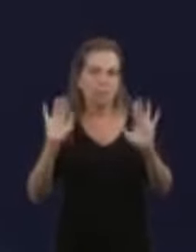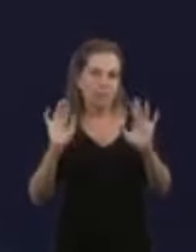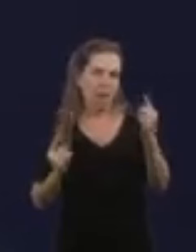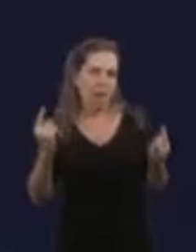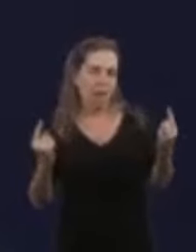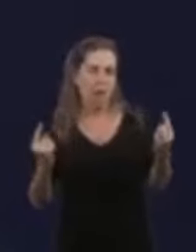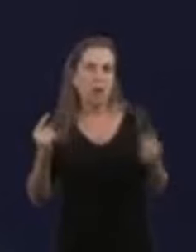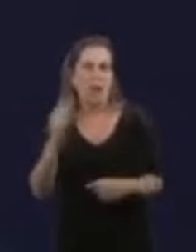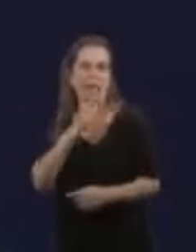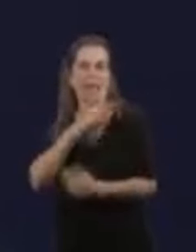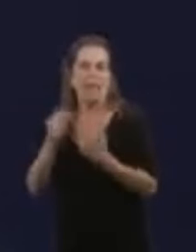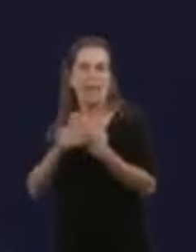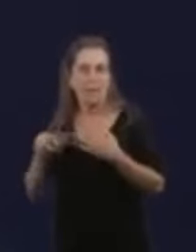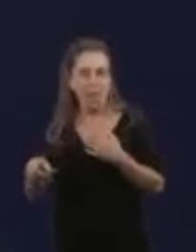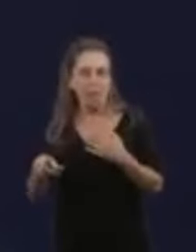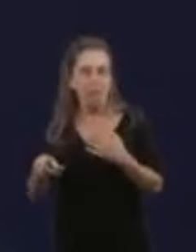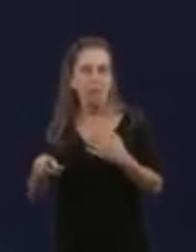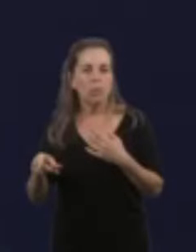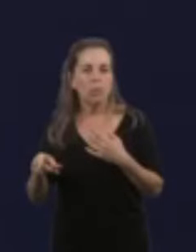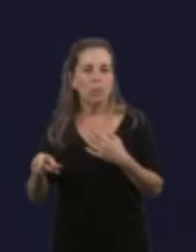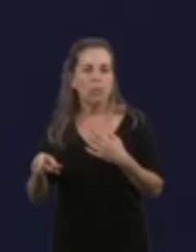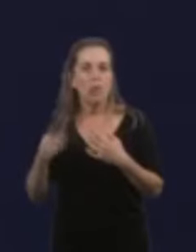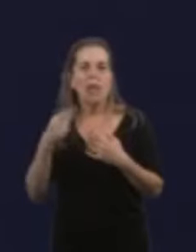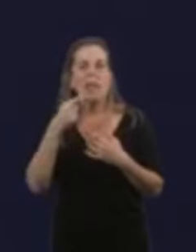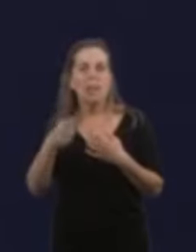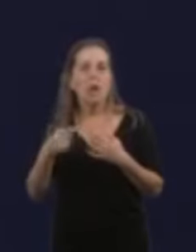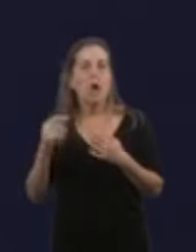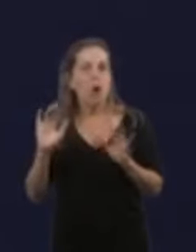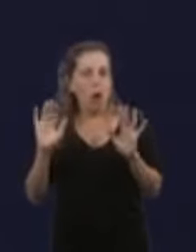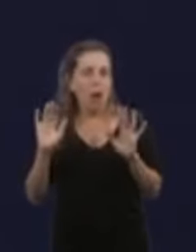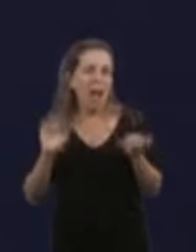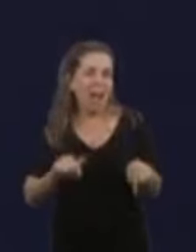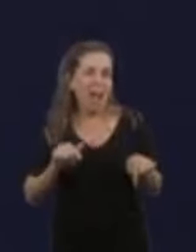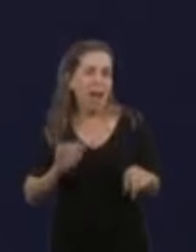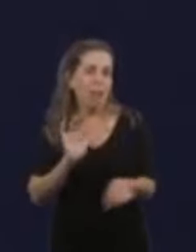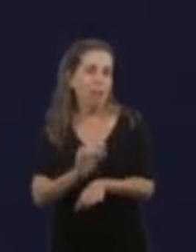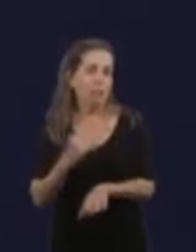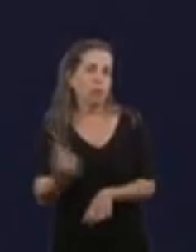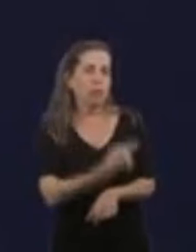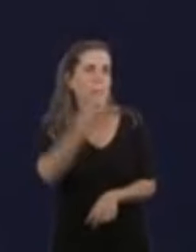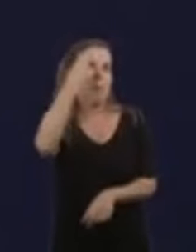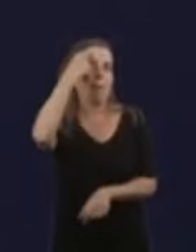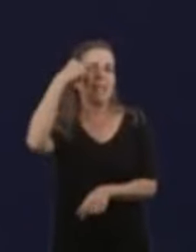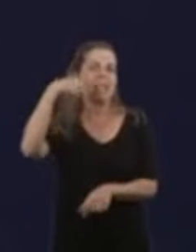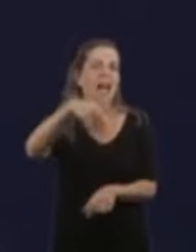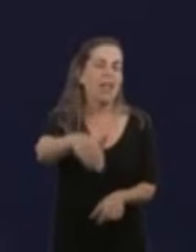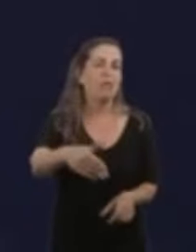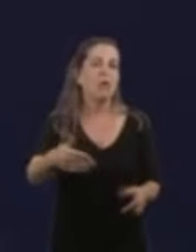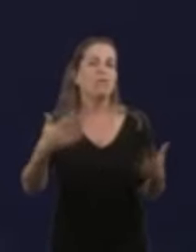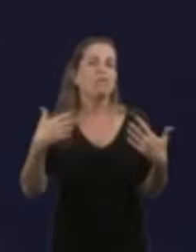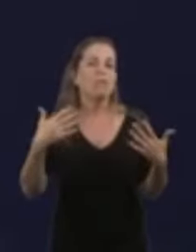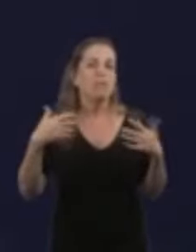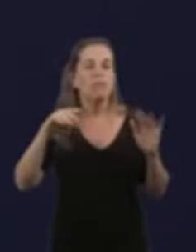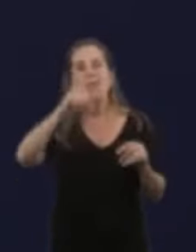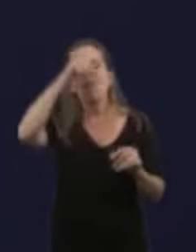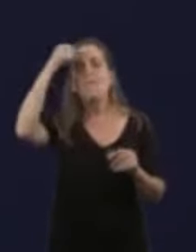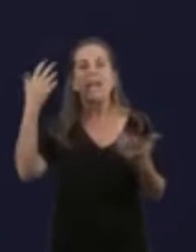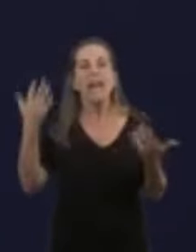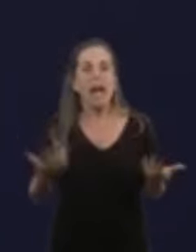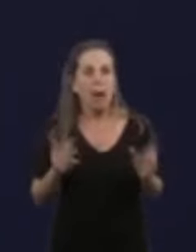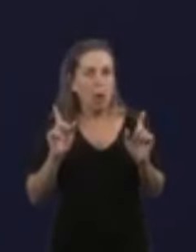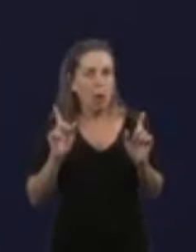el jefe de gabinete habló de todos estamos haciendo futurología por supuesto con los datos que tenemos conocemos y son ciertos los